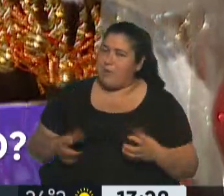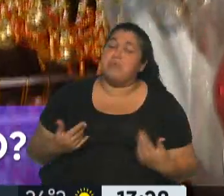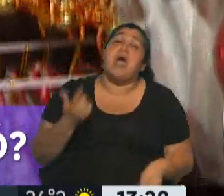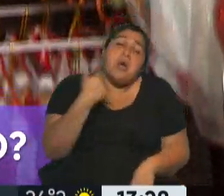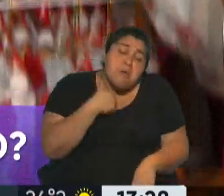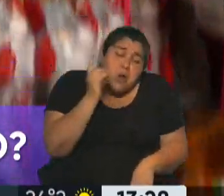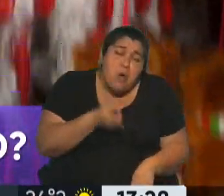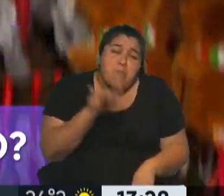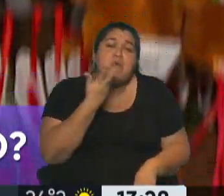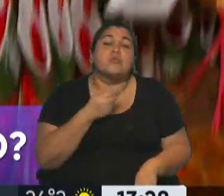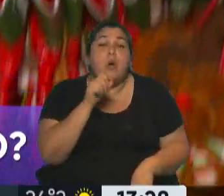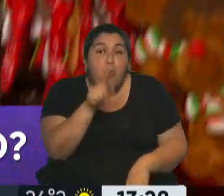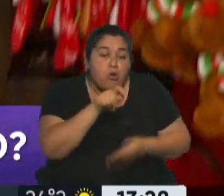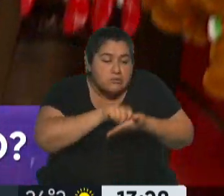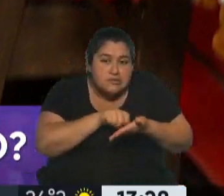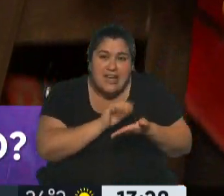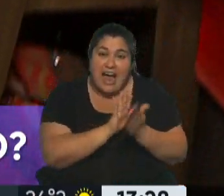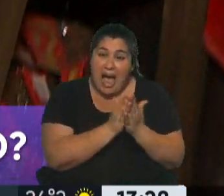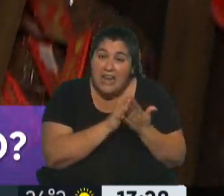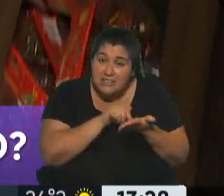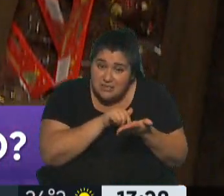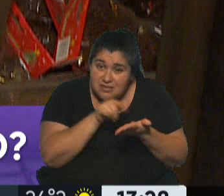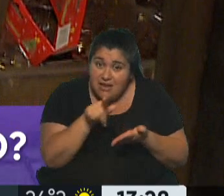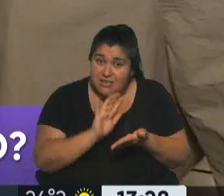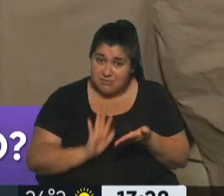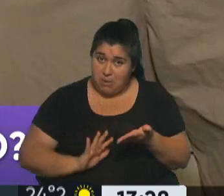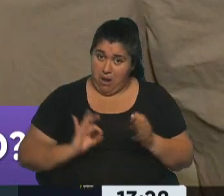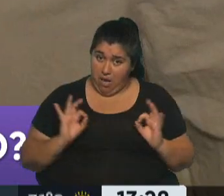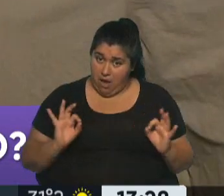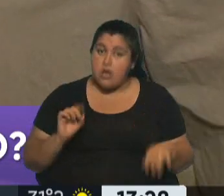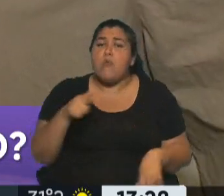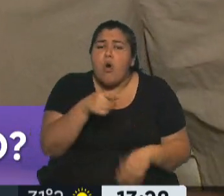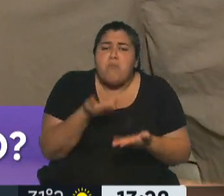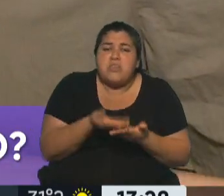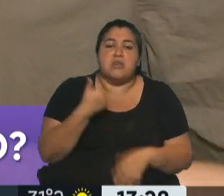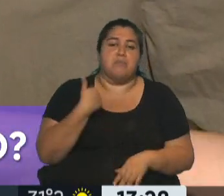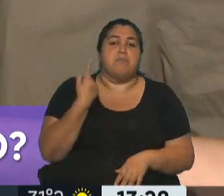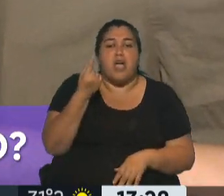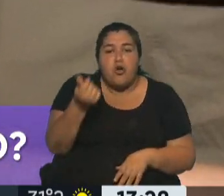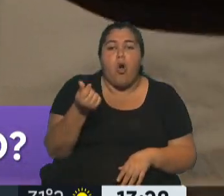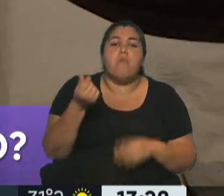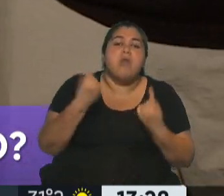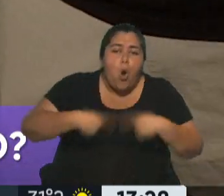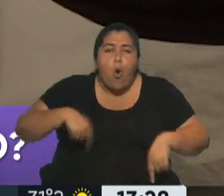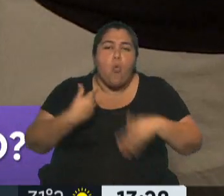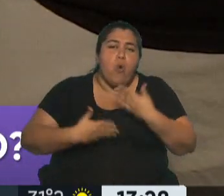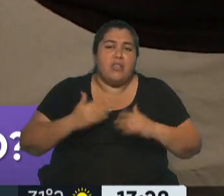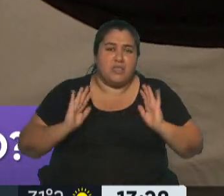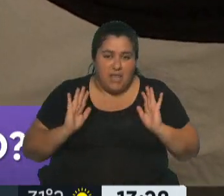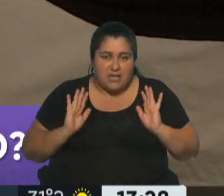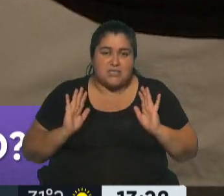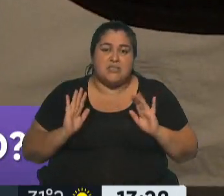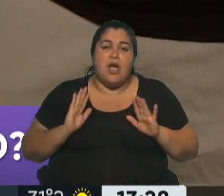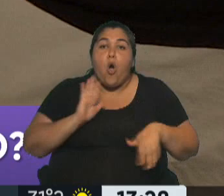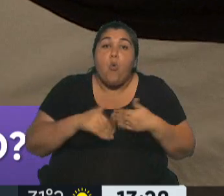gusta. ¿Vos le hiciste la cartita a Papá Noel? Sí. ¿Ya le hiciste? ¿Qué le vas sí. a pedir? Que me compren unos juguetes. ¿Un juguete? Unos